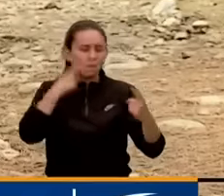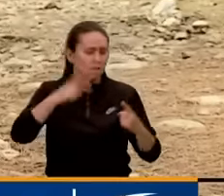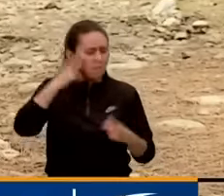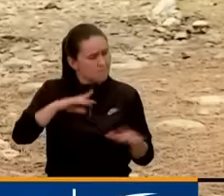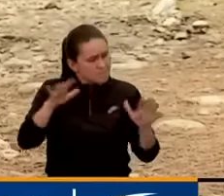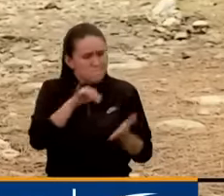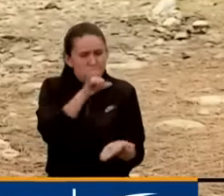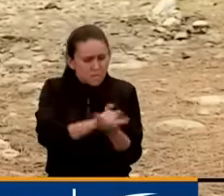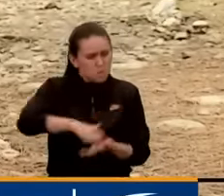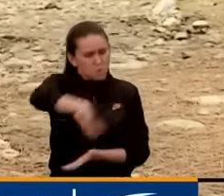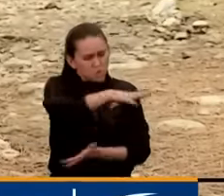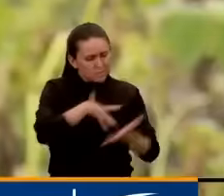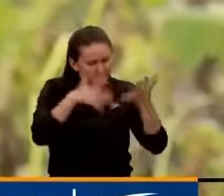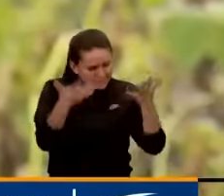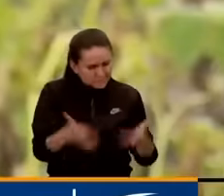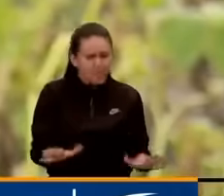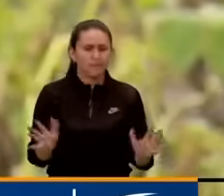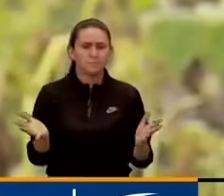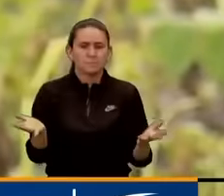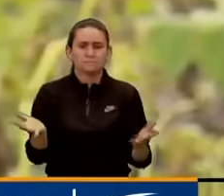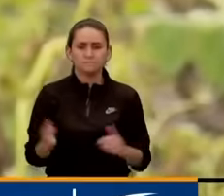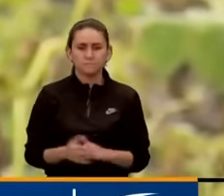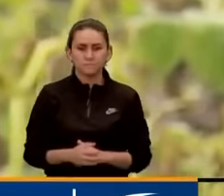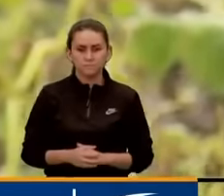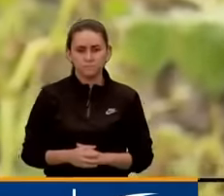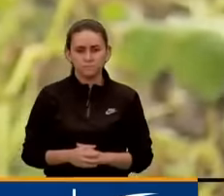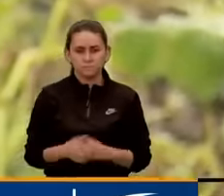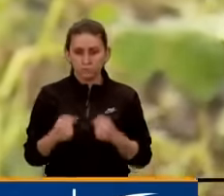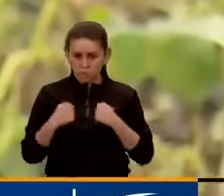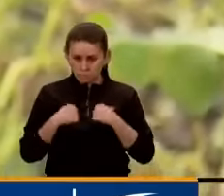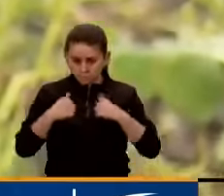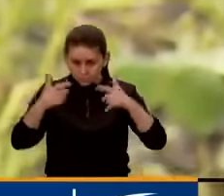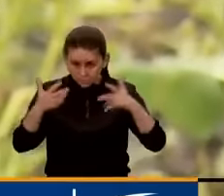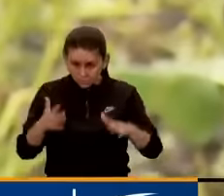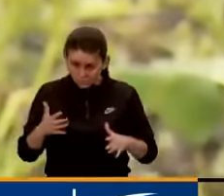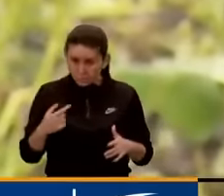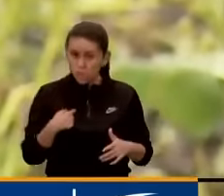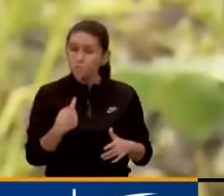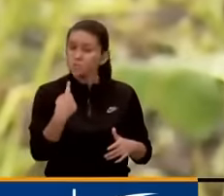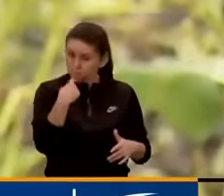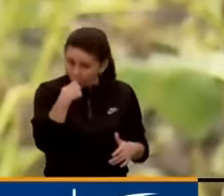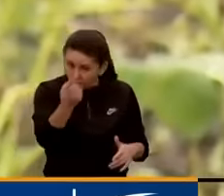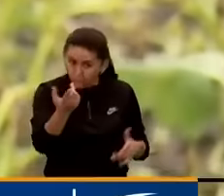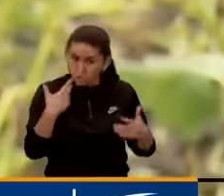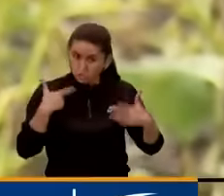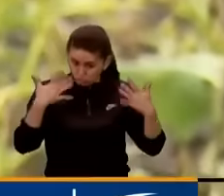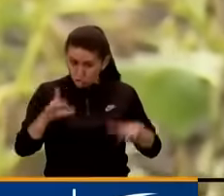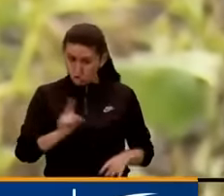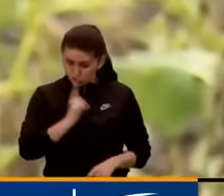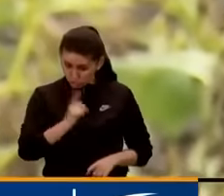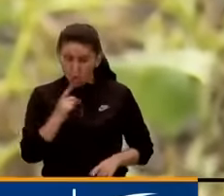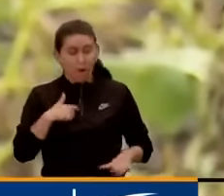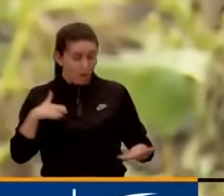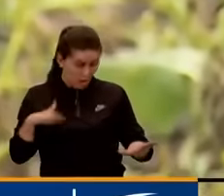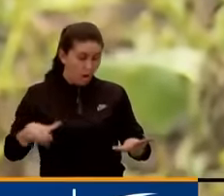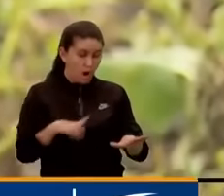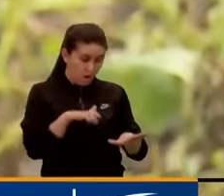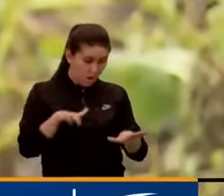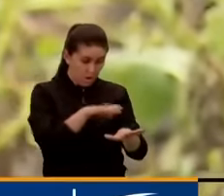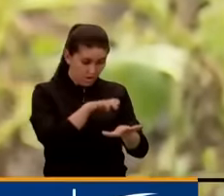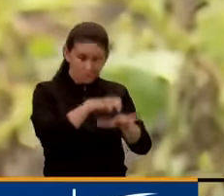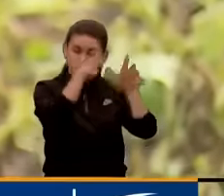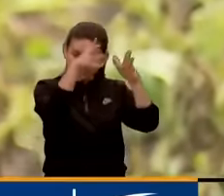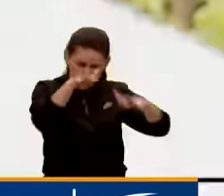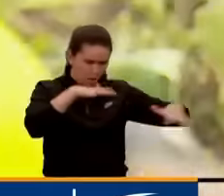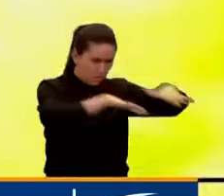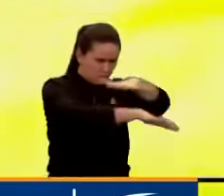dijo. Mira, que yo subí hasta arriba, no le digo que yo subí hasta arriba, subí yo sola y nada. Y para que el